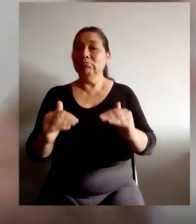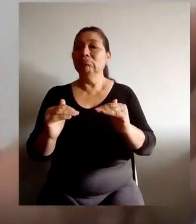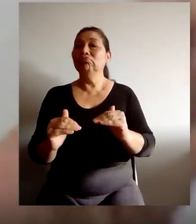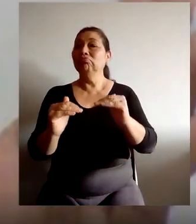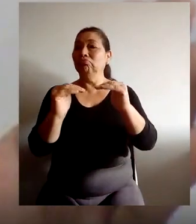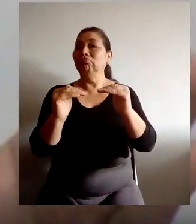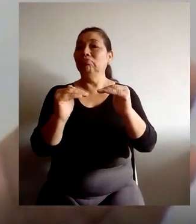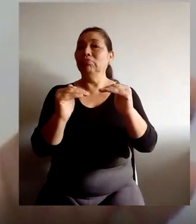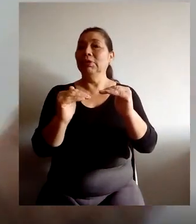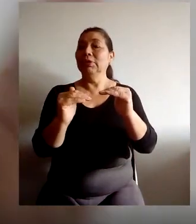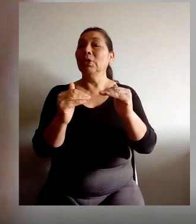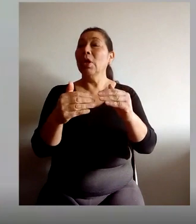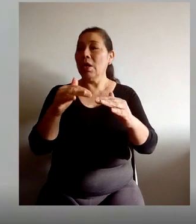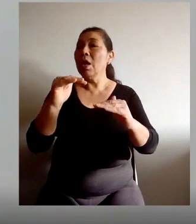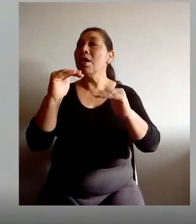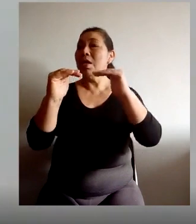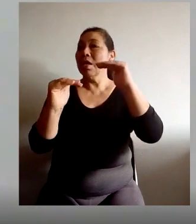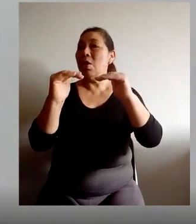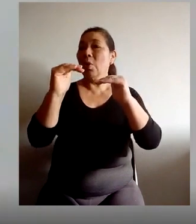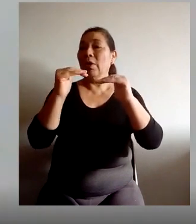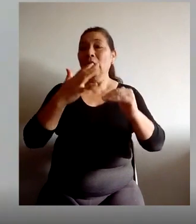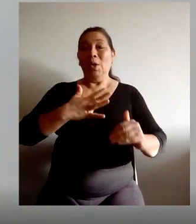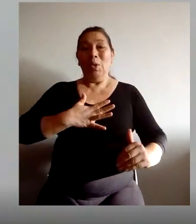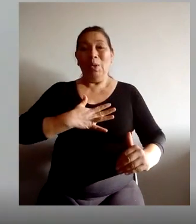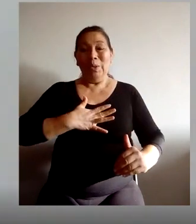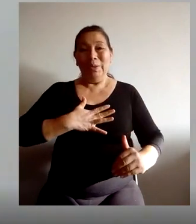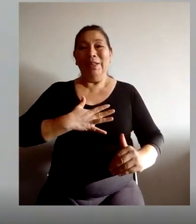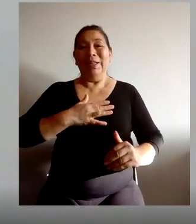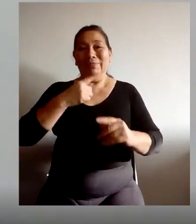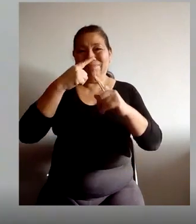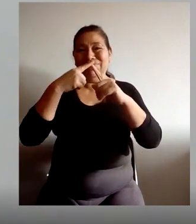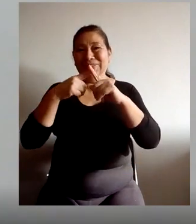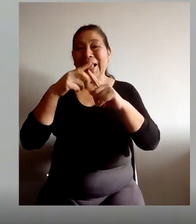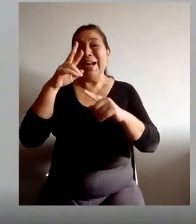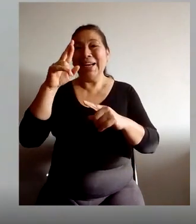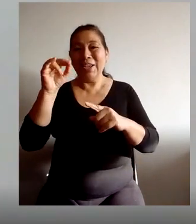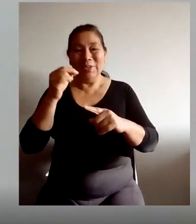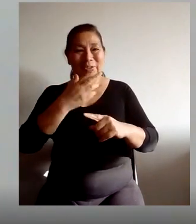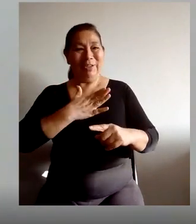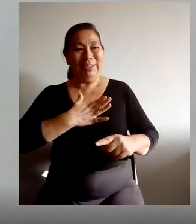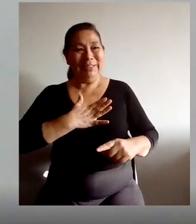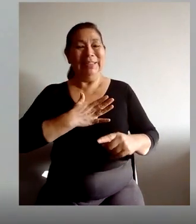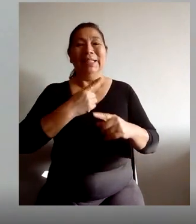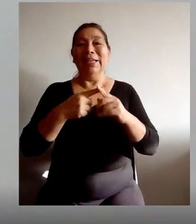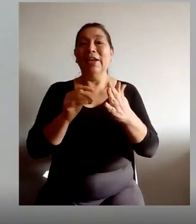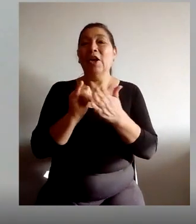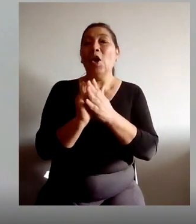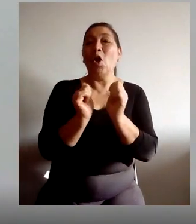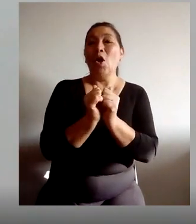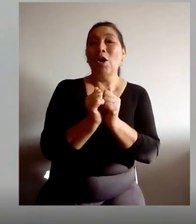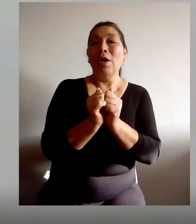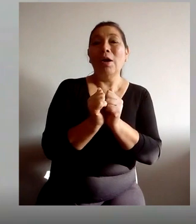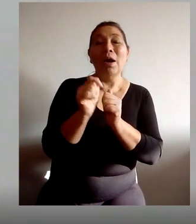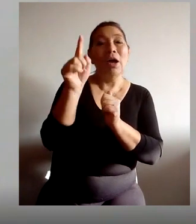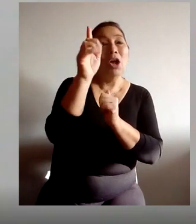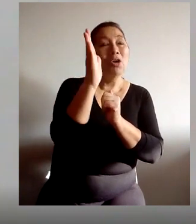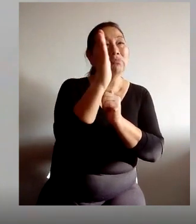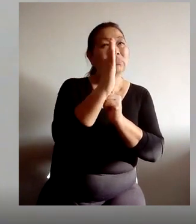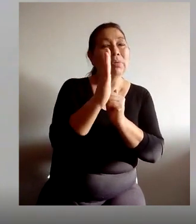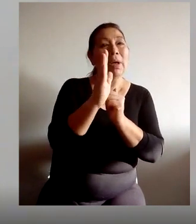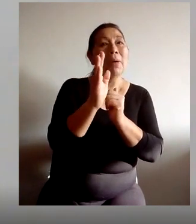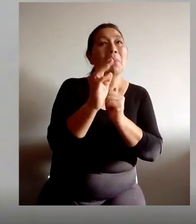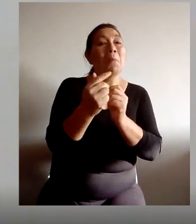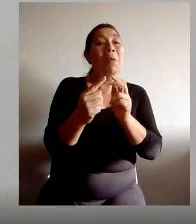persona evaluada con placas radiográficas madre, que son las placas radiográficas de personas que